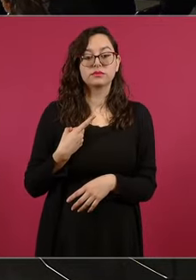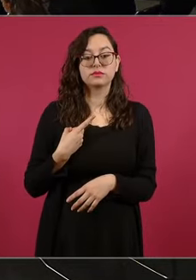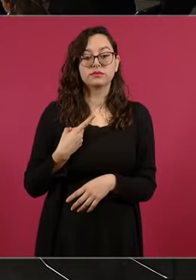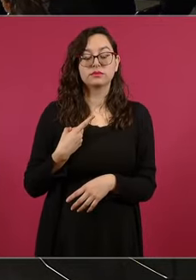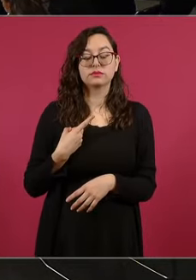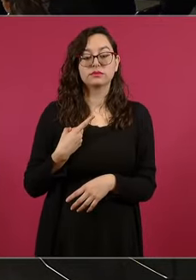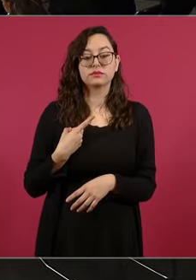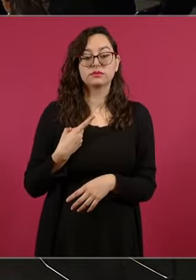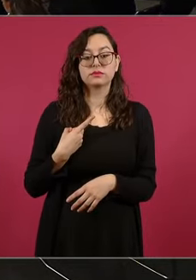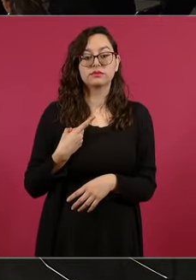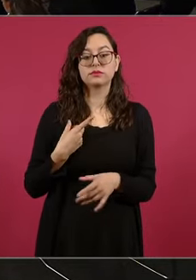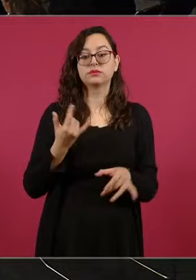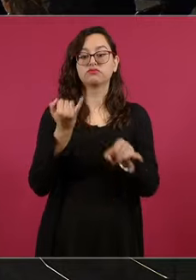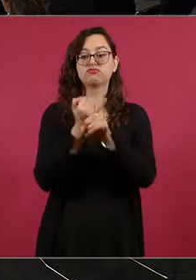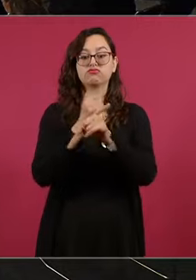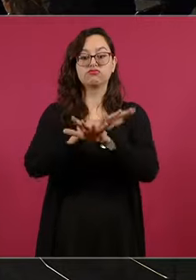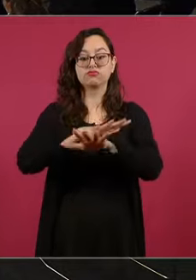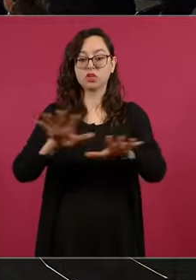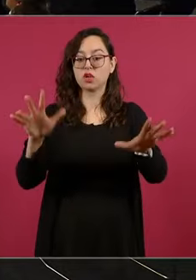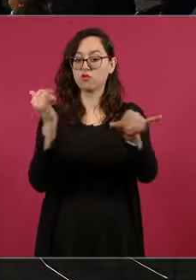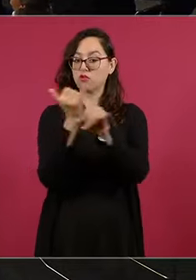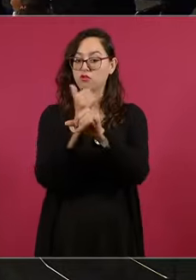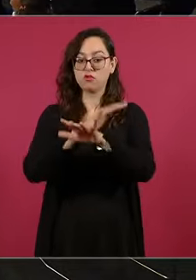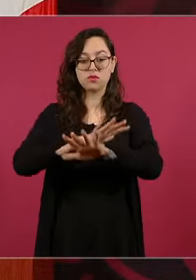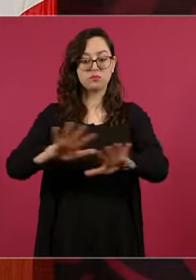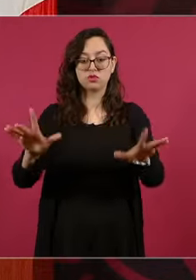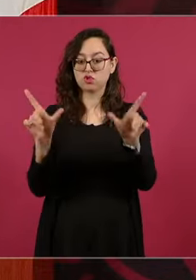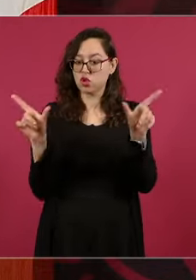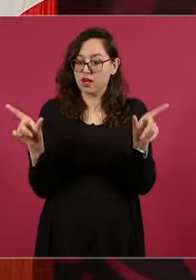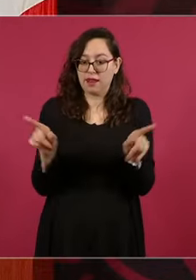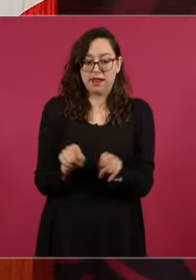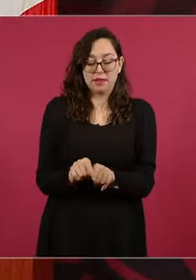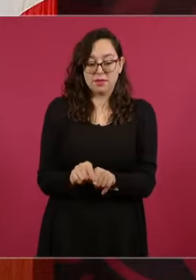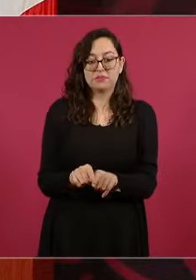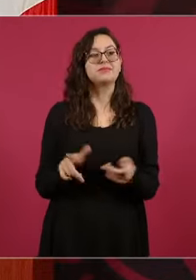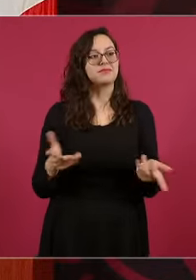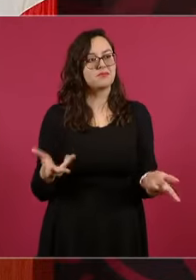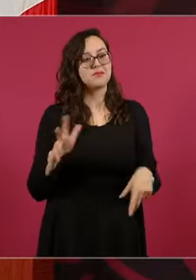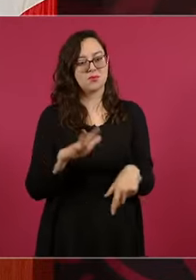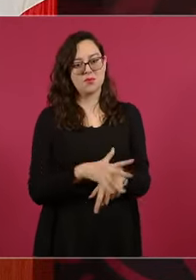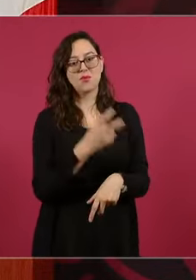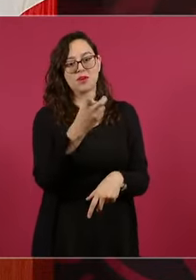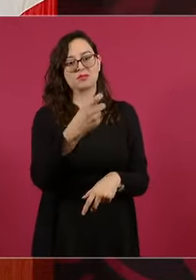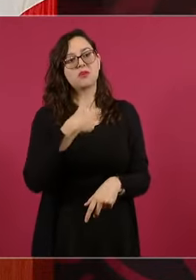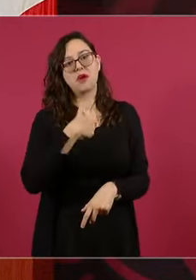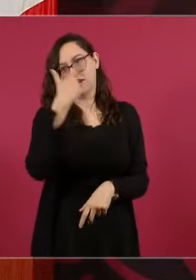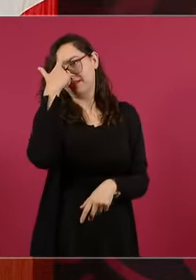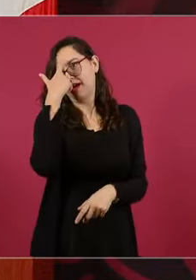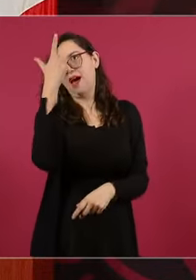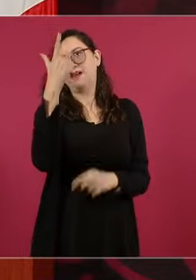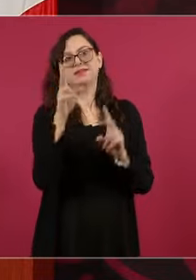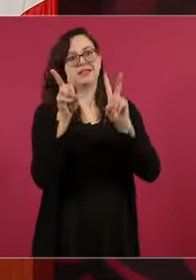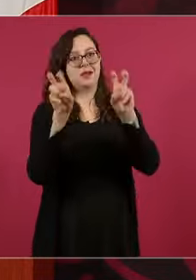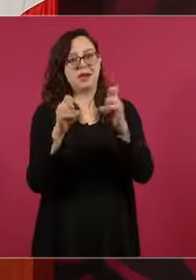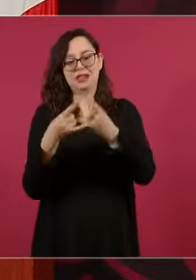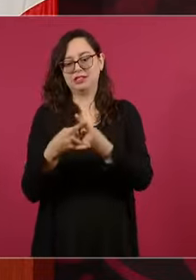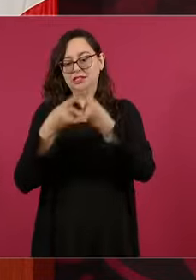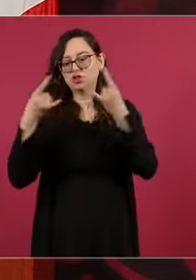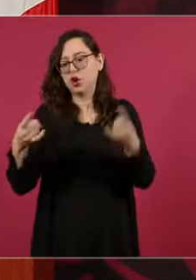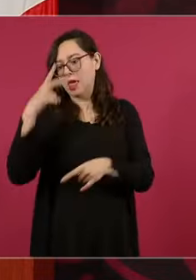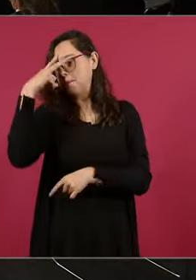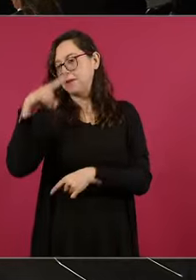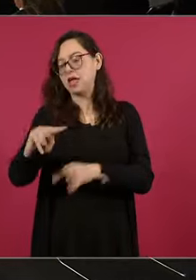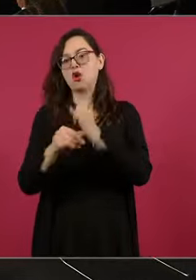deberán tener fines informativos. Por eso está muy bien lo de la historia de México. No está